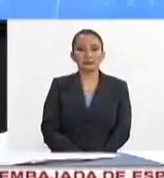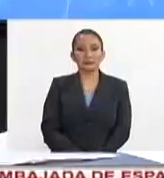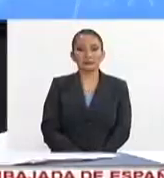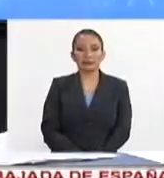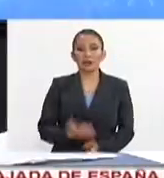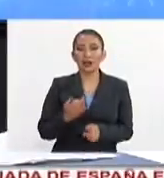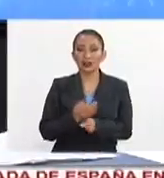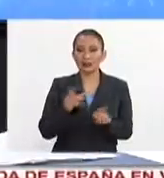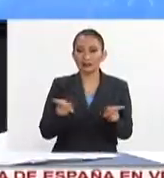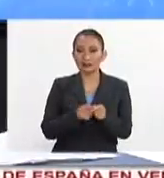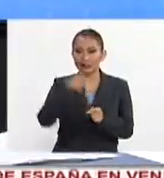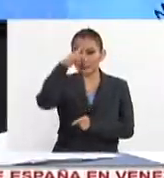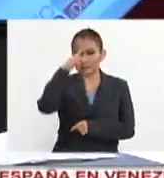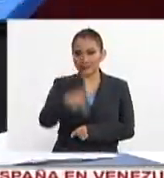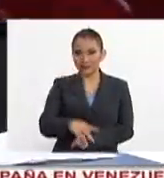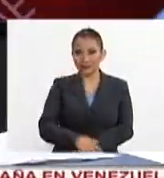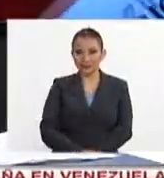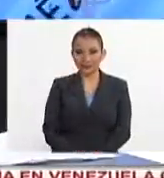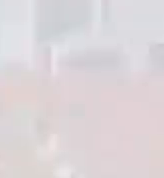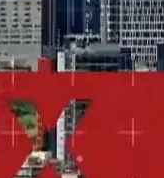Es momento de ir a las breves del país.